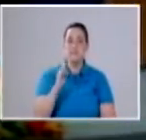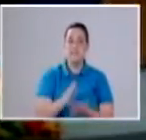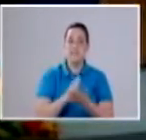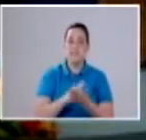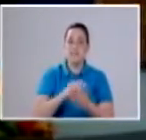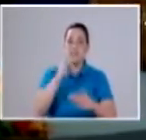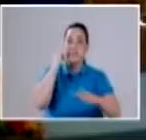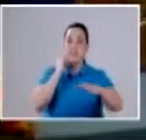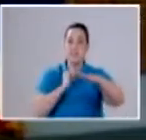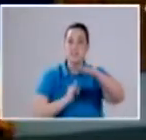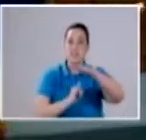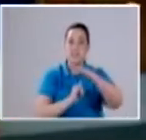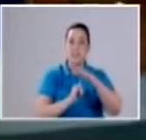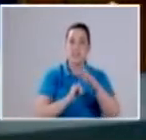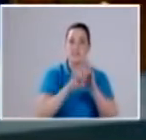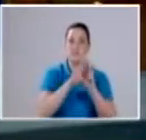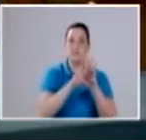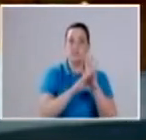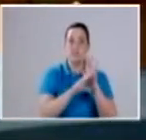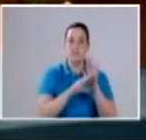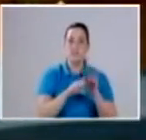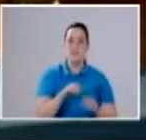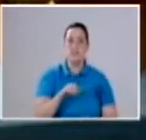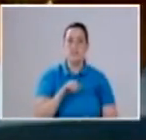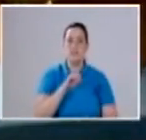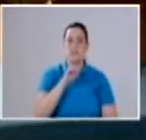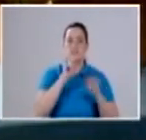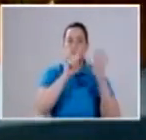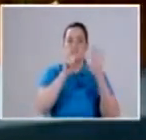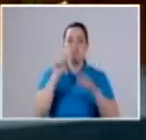61, cabal dice, ¿verdad?